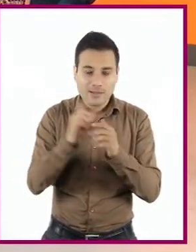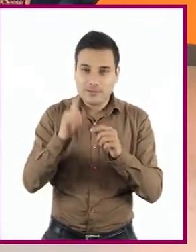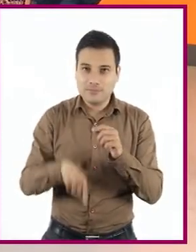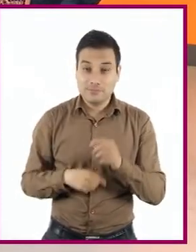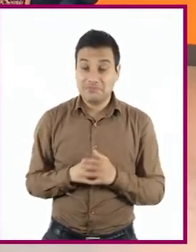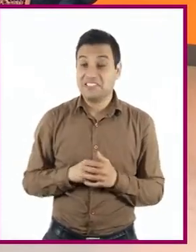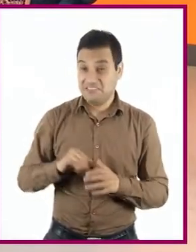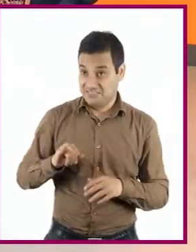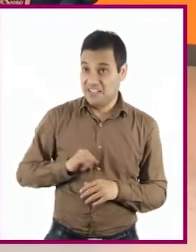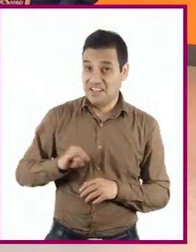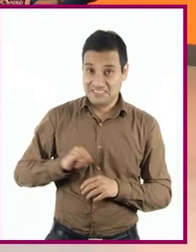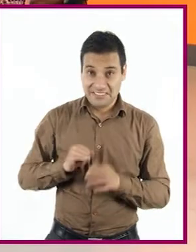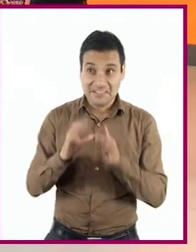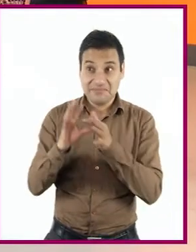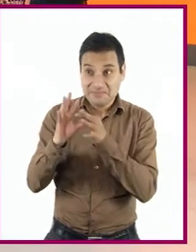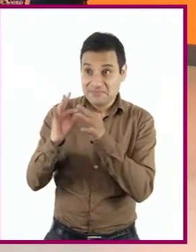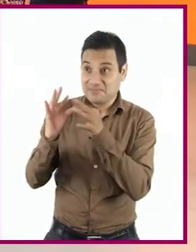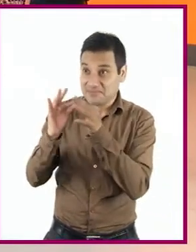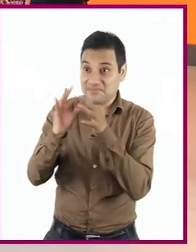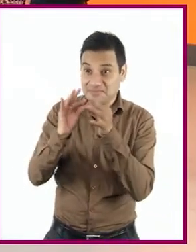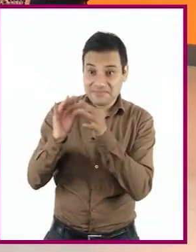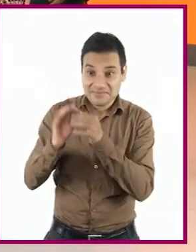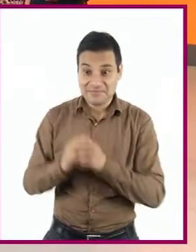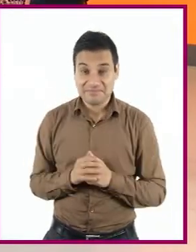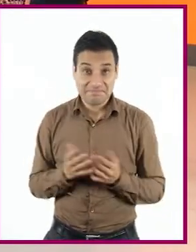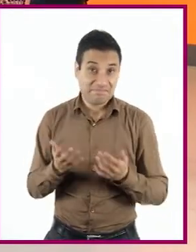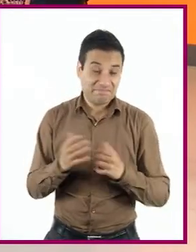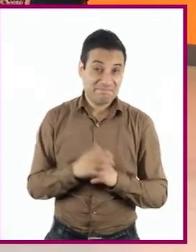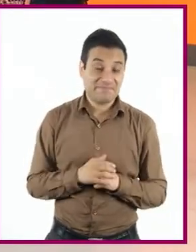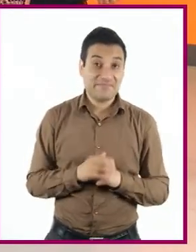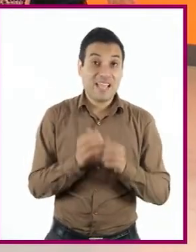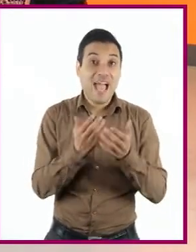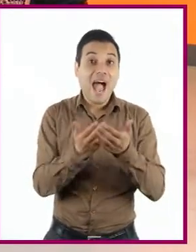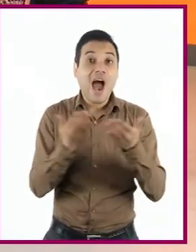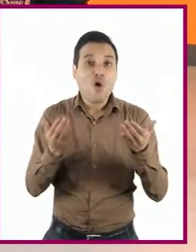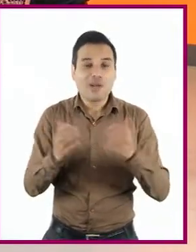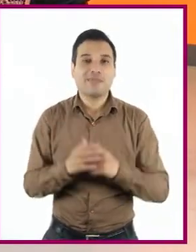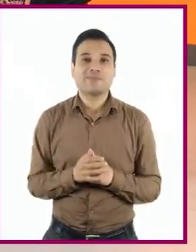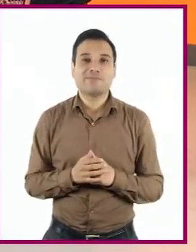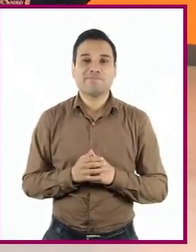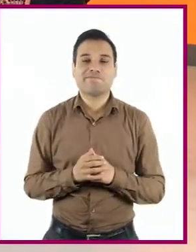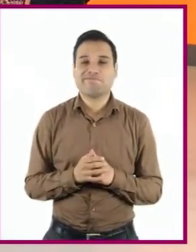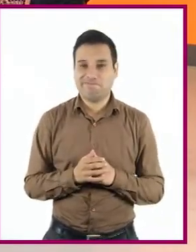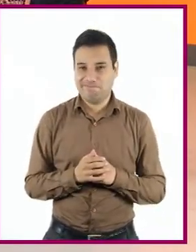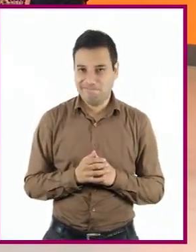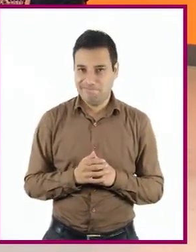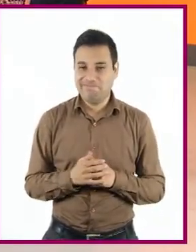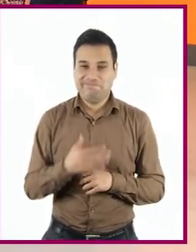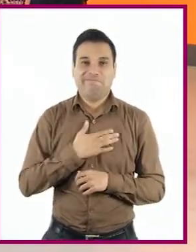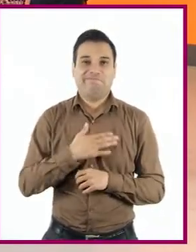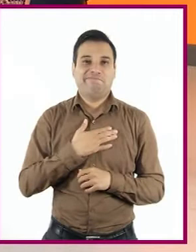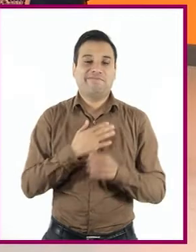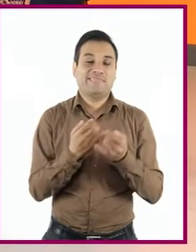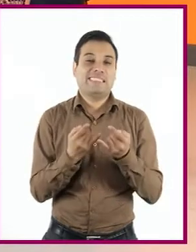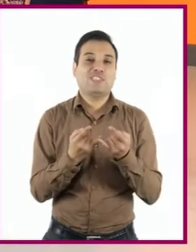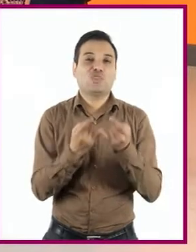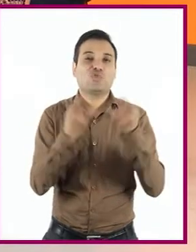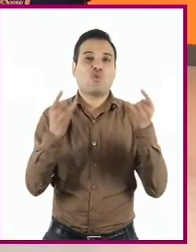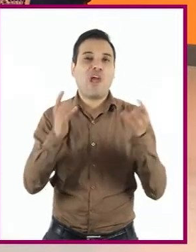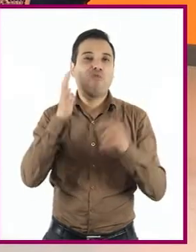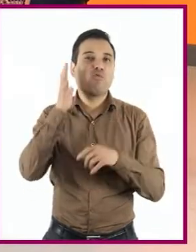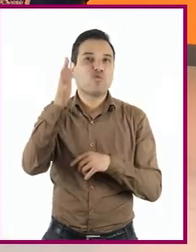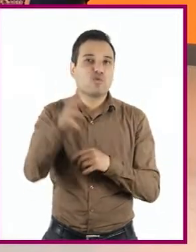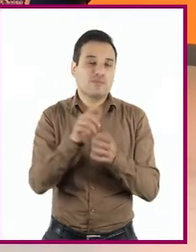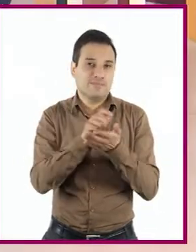Qué interesante lo que los alumnos nos han compartido. Ahora es momento de escribir nuestra memoria del